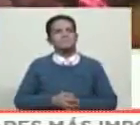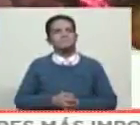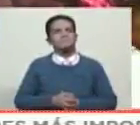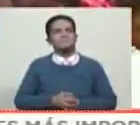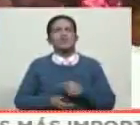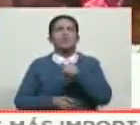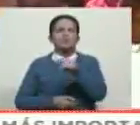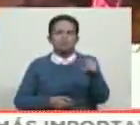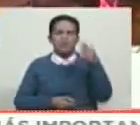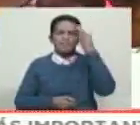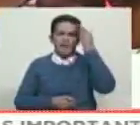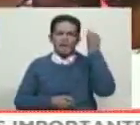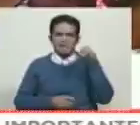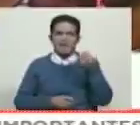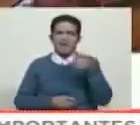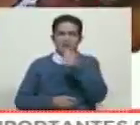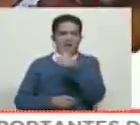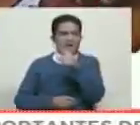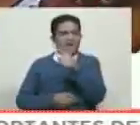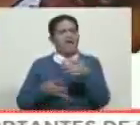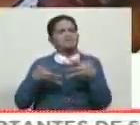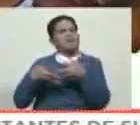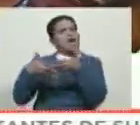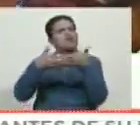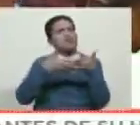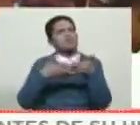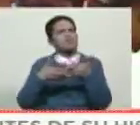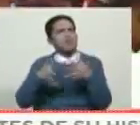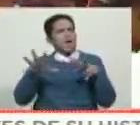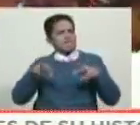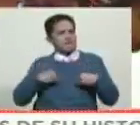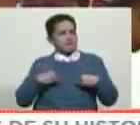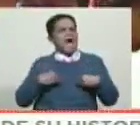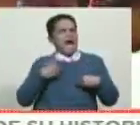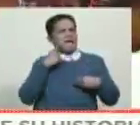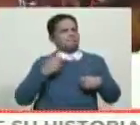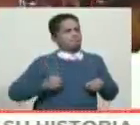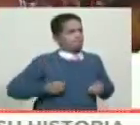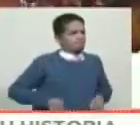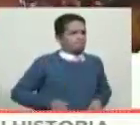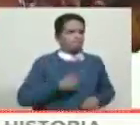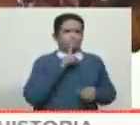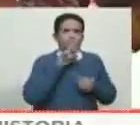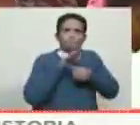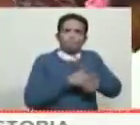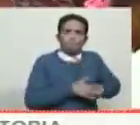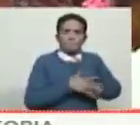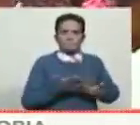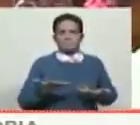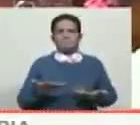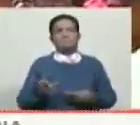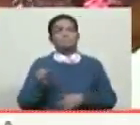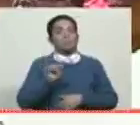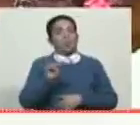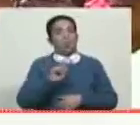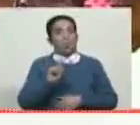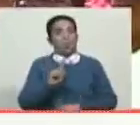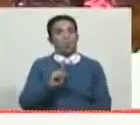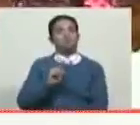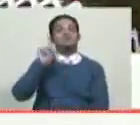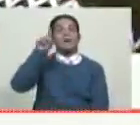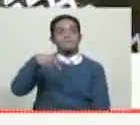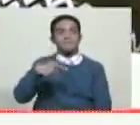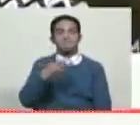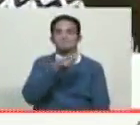¿Ustedes creen que ellos le van a aceptar solo que se baje los pantalones? No. Van por las riquezas de nuestro